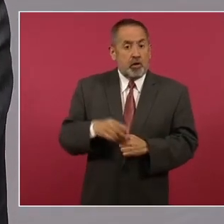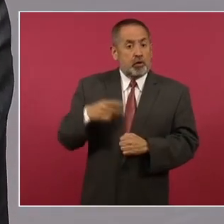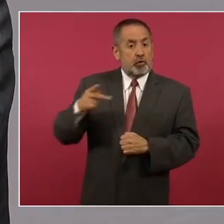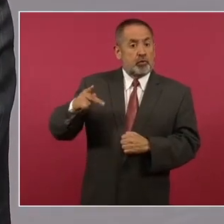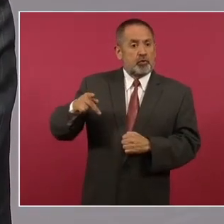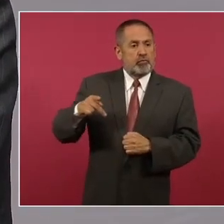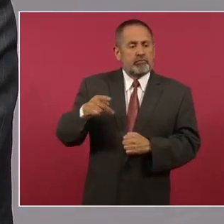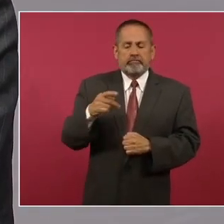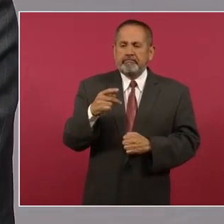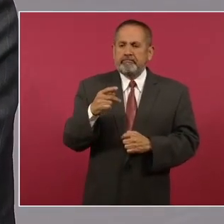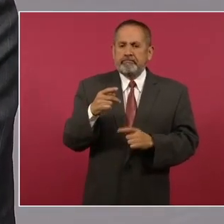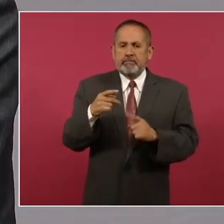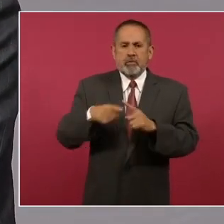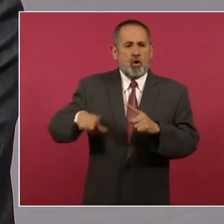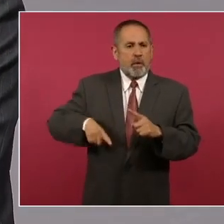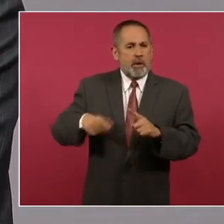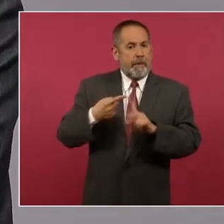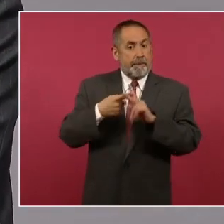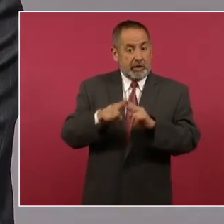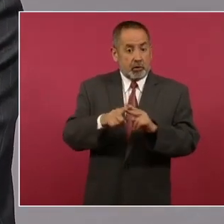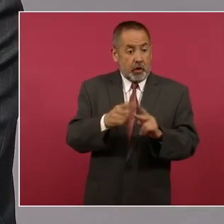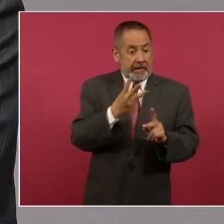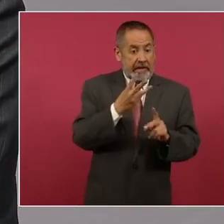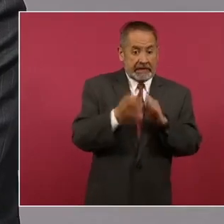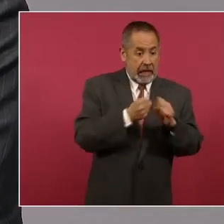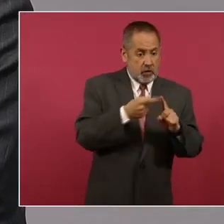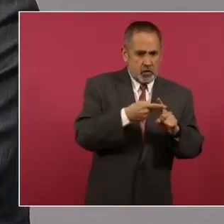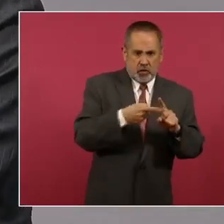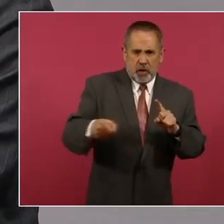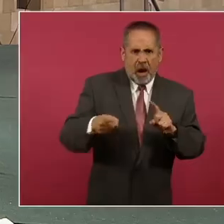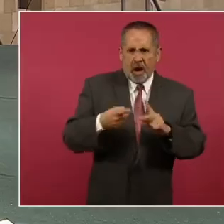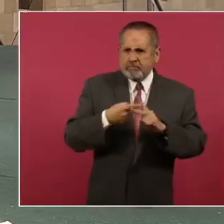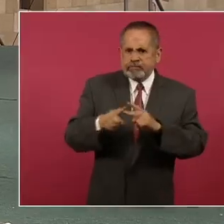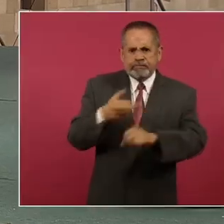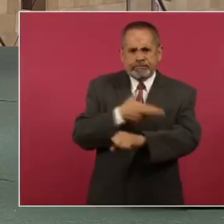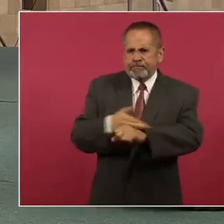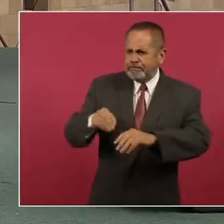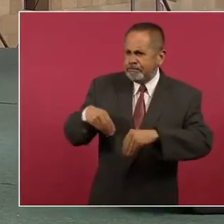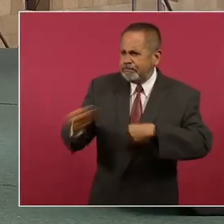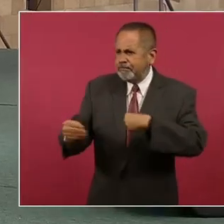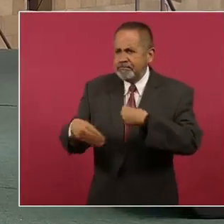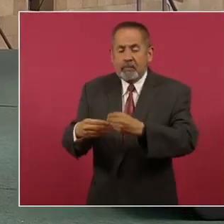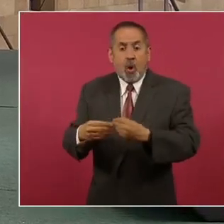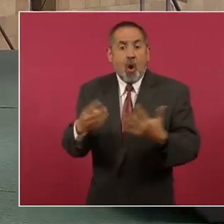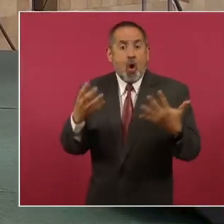años de su gobierno se entregaron